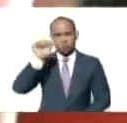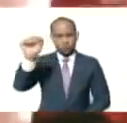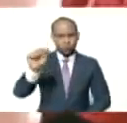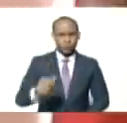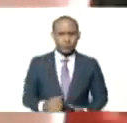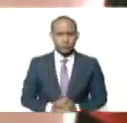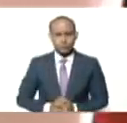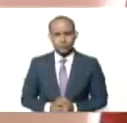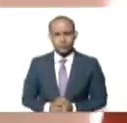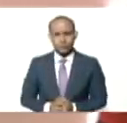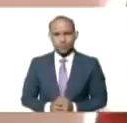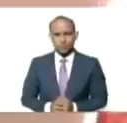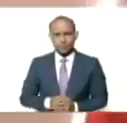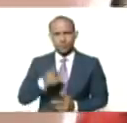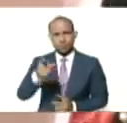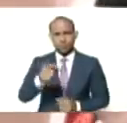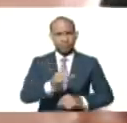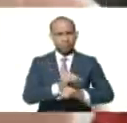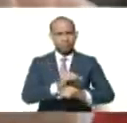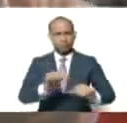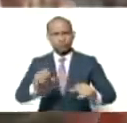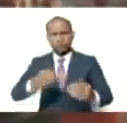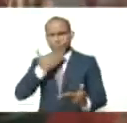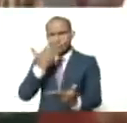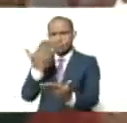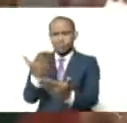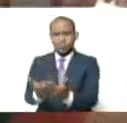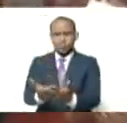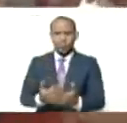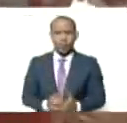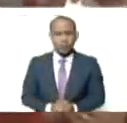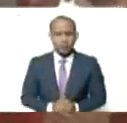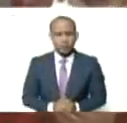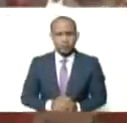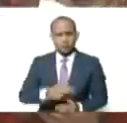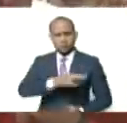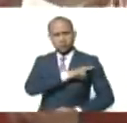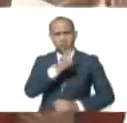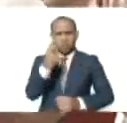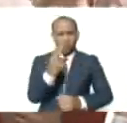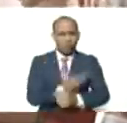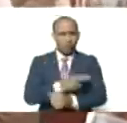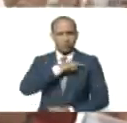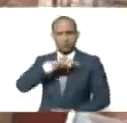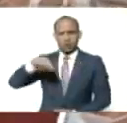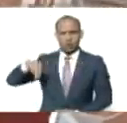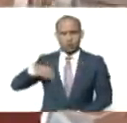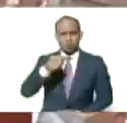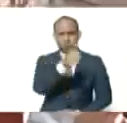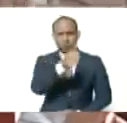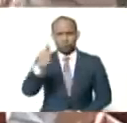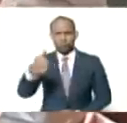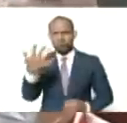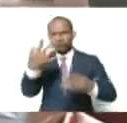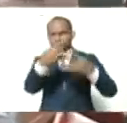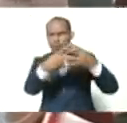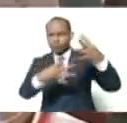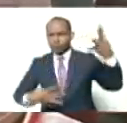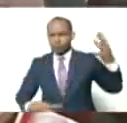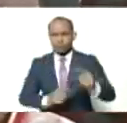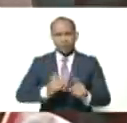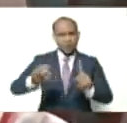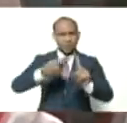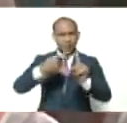Moros. Y con ello proponemos para el fortalecimiento nuestro lo siguiente.